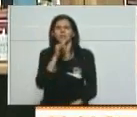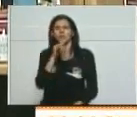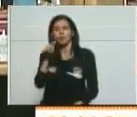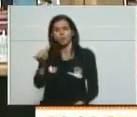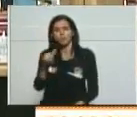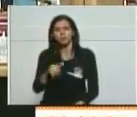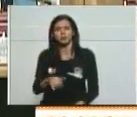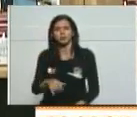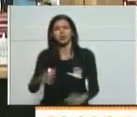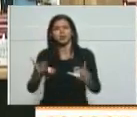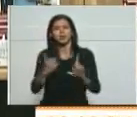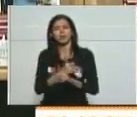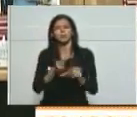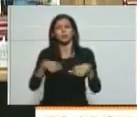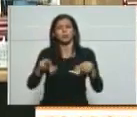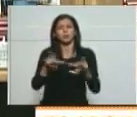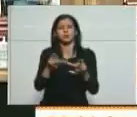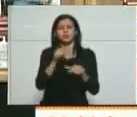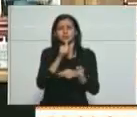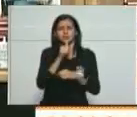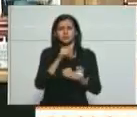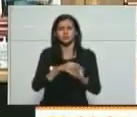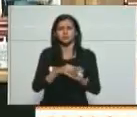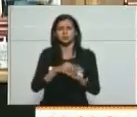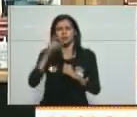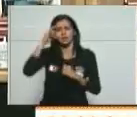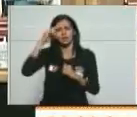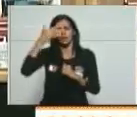nuevo lugar de la rueda de prensa es nada más y nada menos que Ramos Alú.